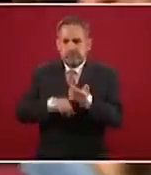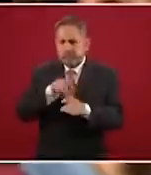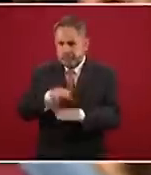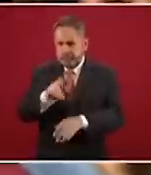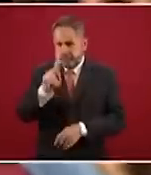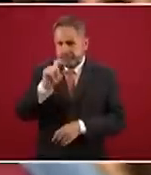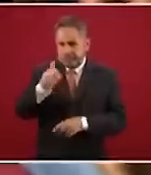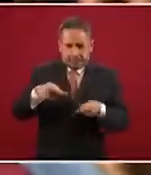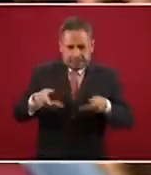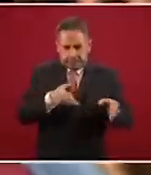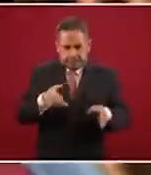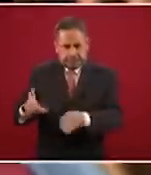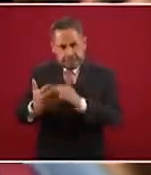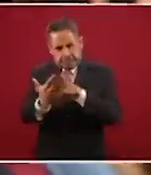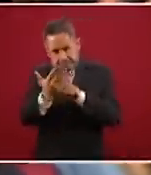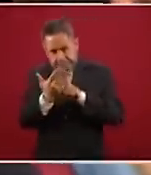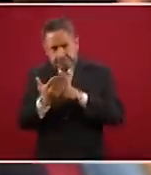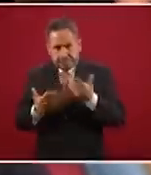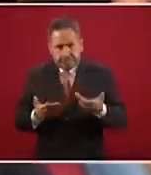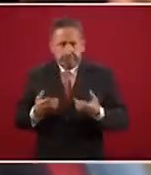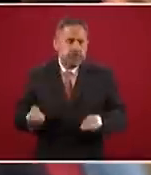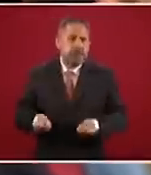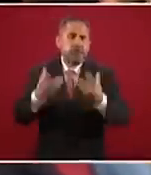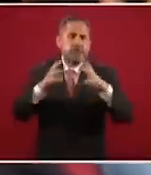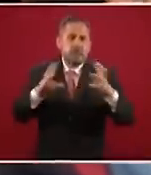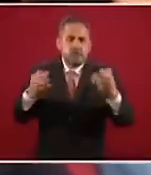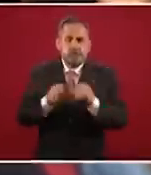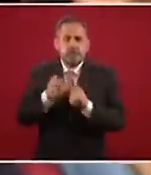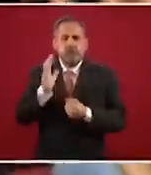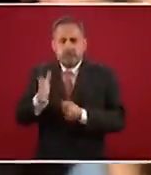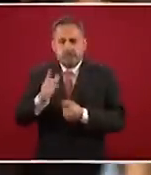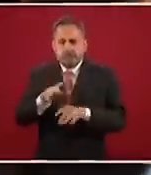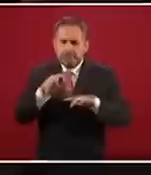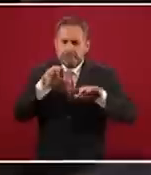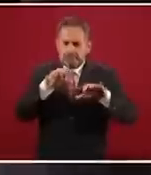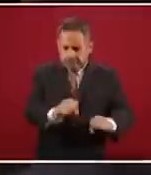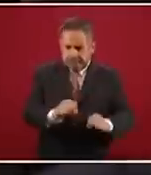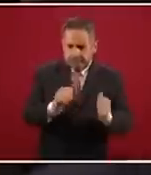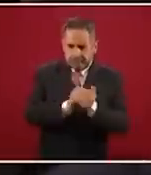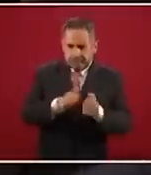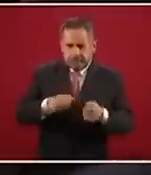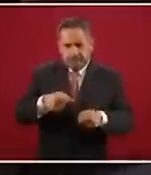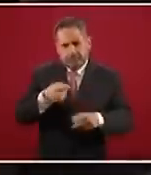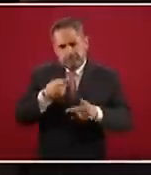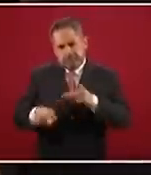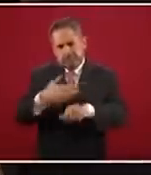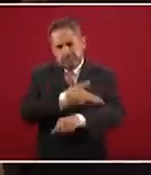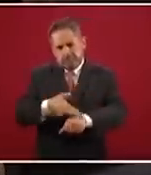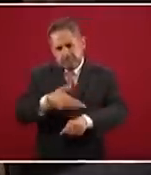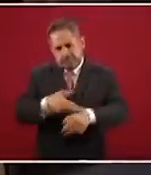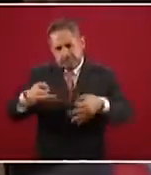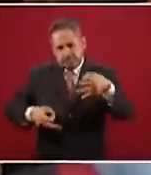plan que nos presentaba y cuántos de ellos han sido detenidos y vinculados a proceso también?